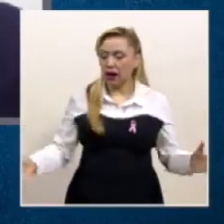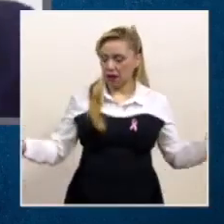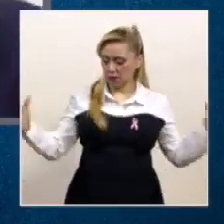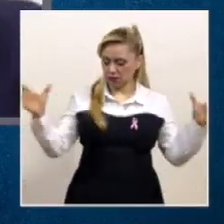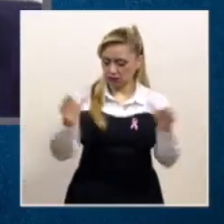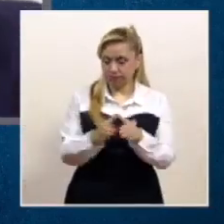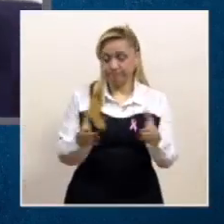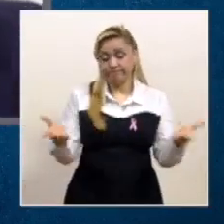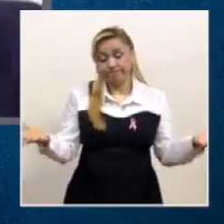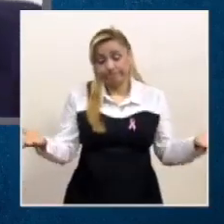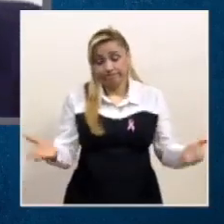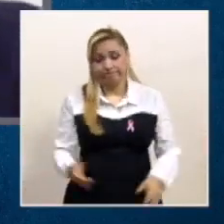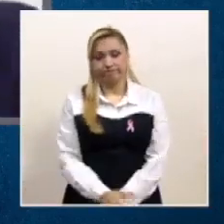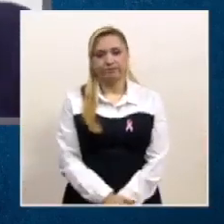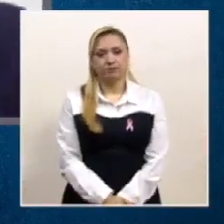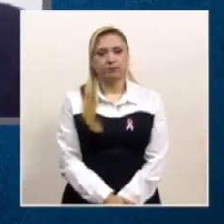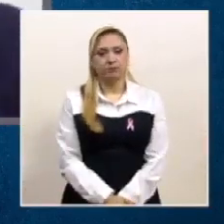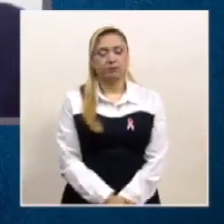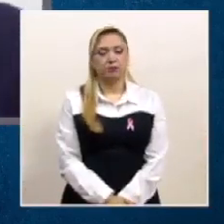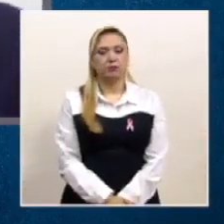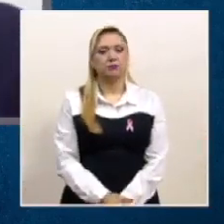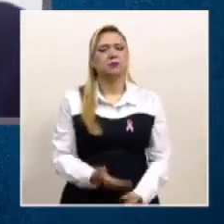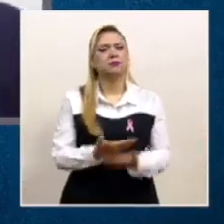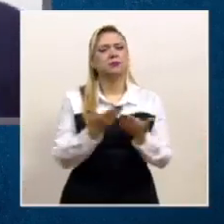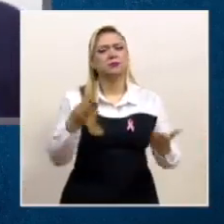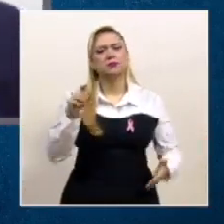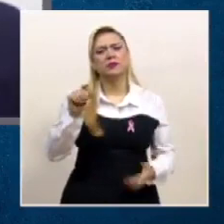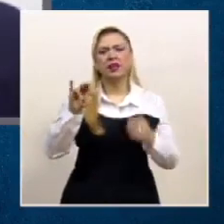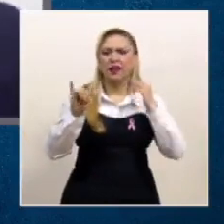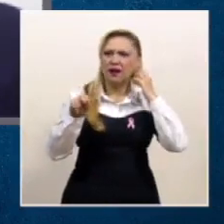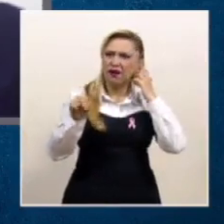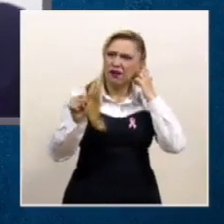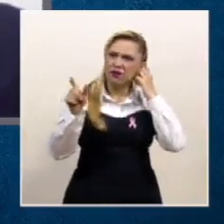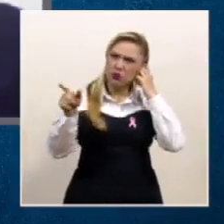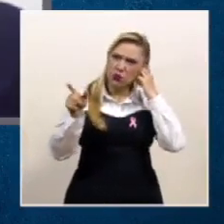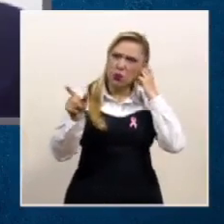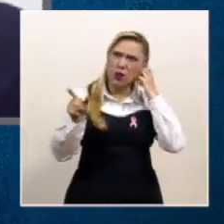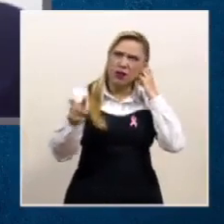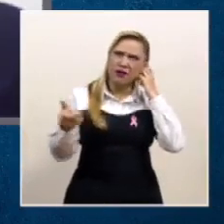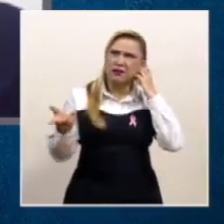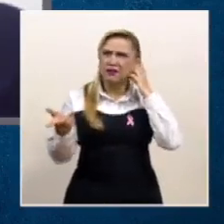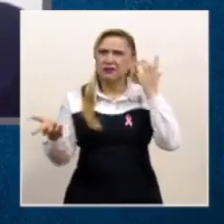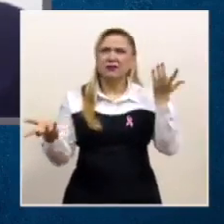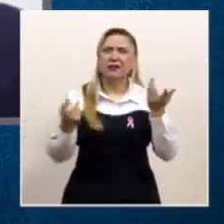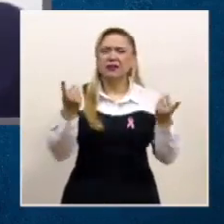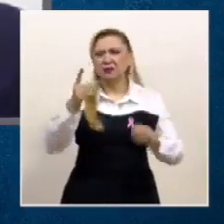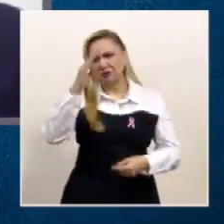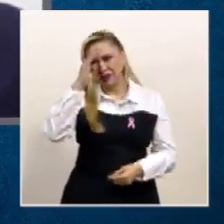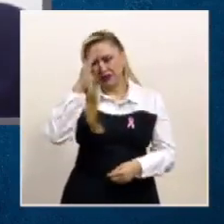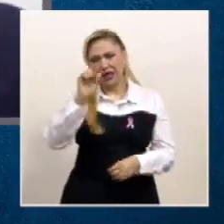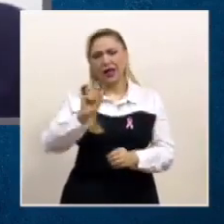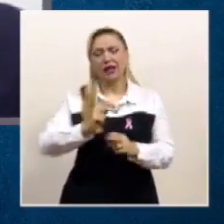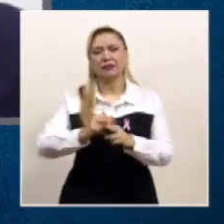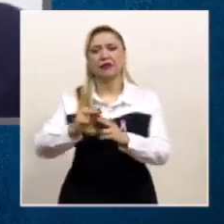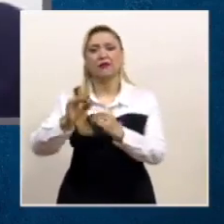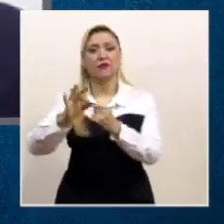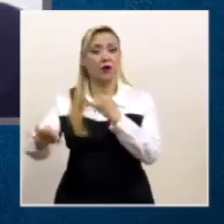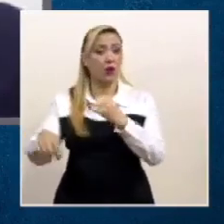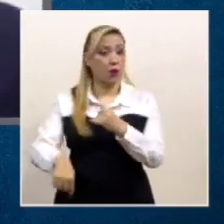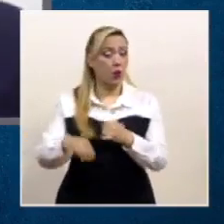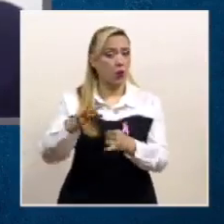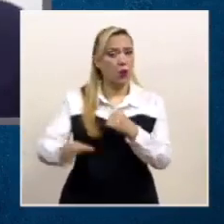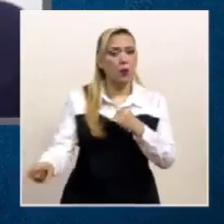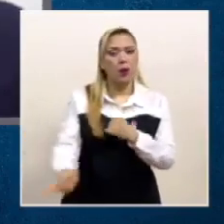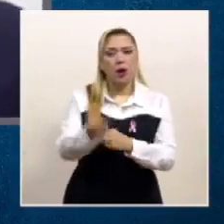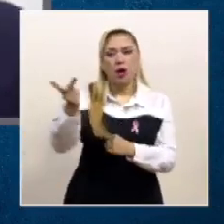adecuadamente. Mariana, ¿qué más o qué más nos puedes decir antes de que nos vayamos a conclusiones, reflexiones finales? Creo que esta va a ser la última